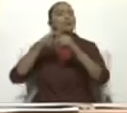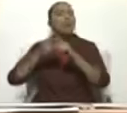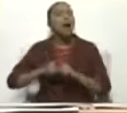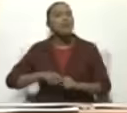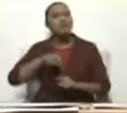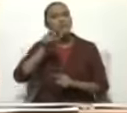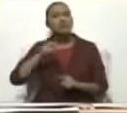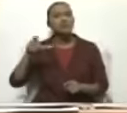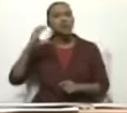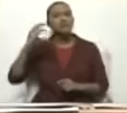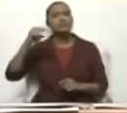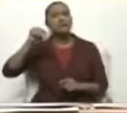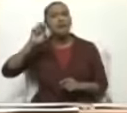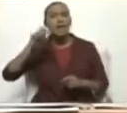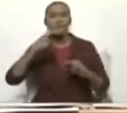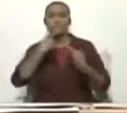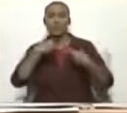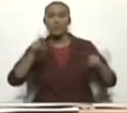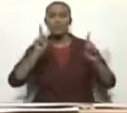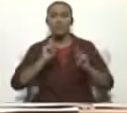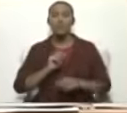¿Ah?